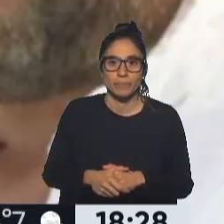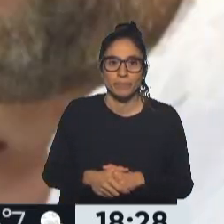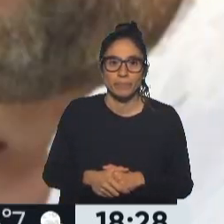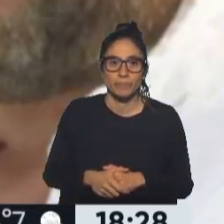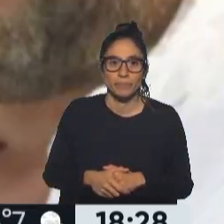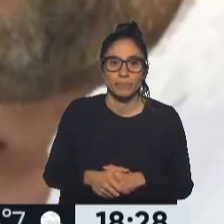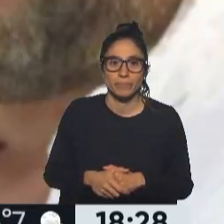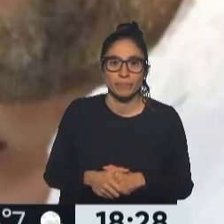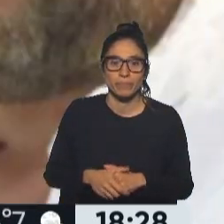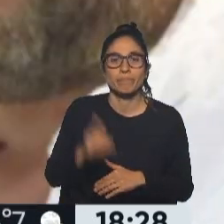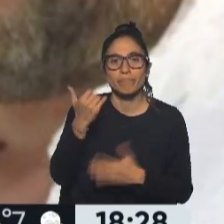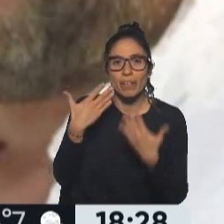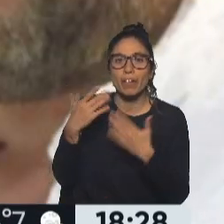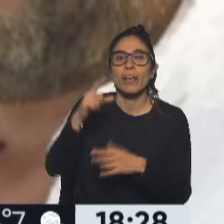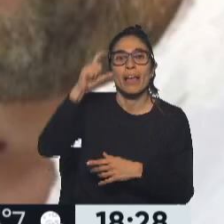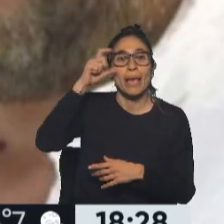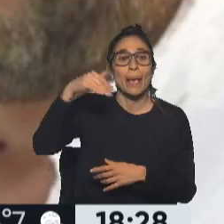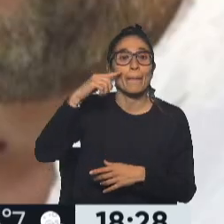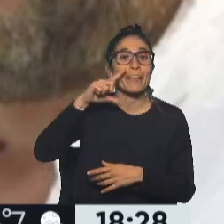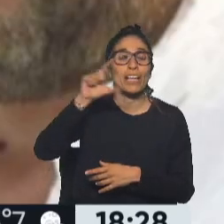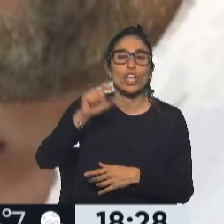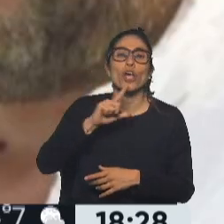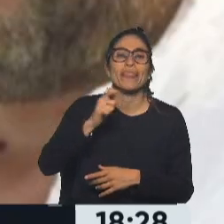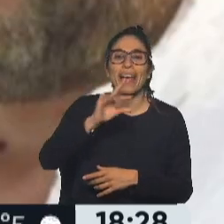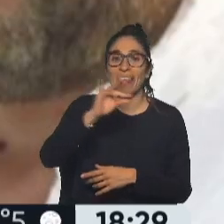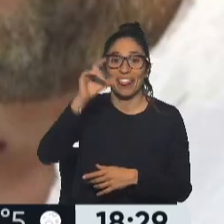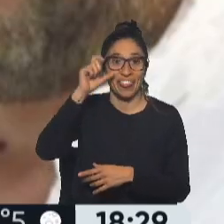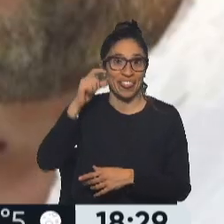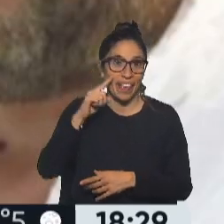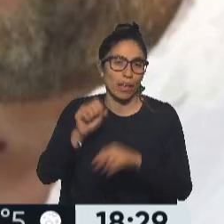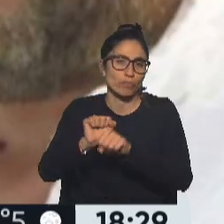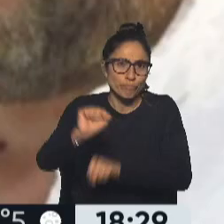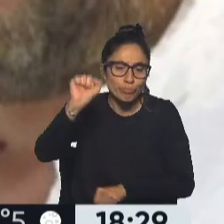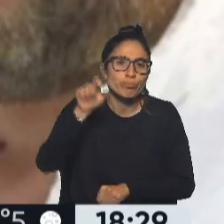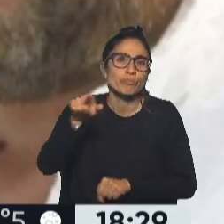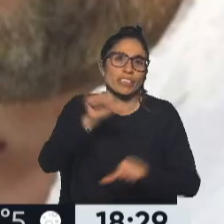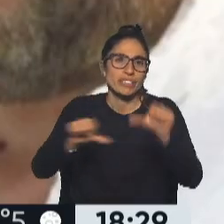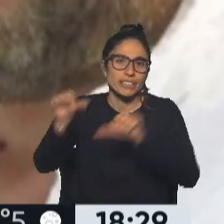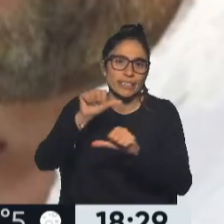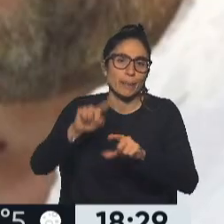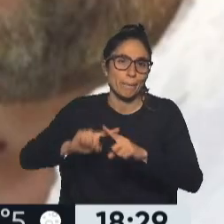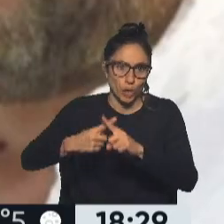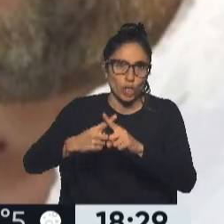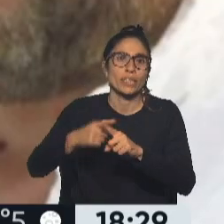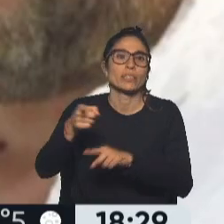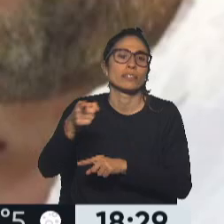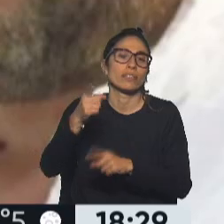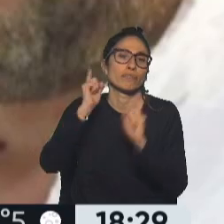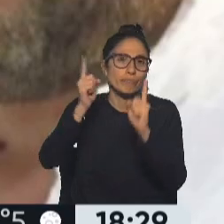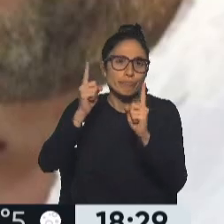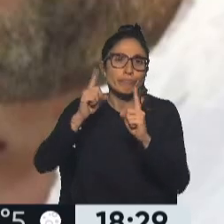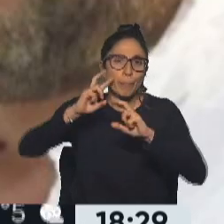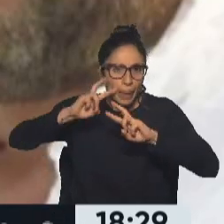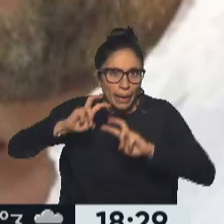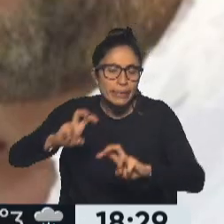Ya estamos dialogando con Emilio Taddei, doctor en Ciencias Políticas, investigador UBA CONICET, docente e investigador de la Universidad